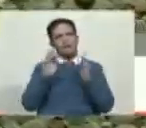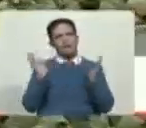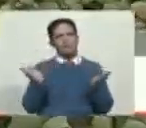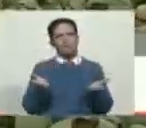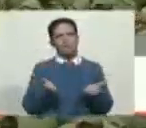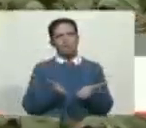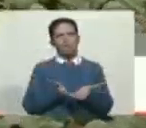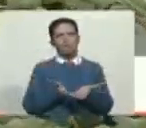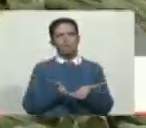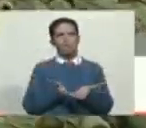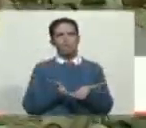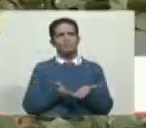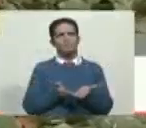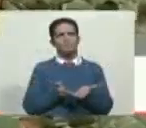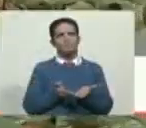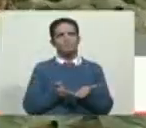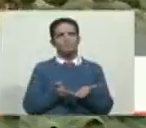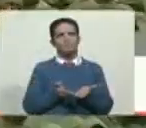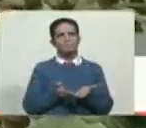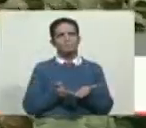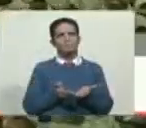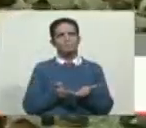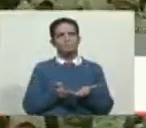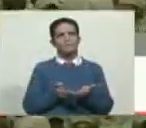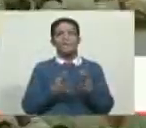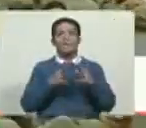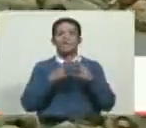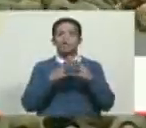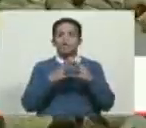yo quiero que todo el mundo escuche